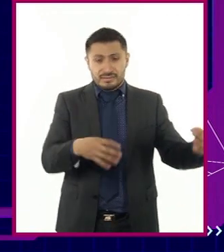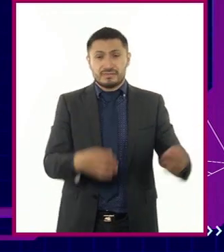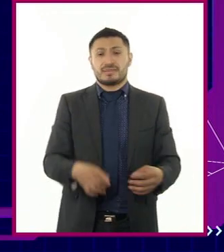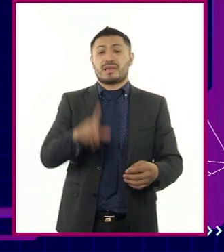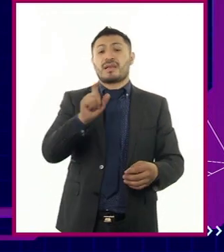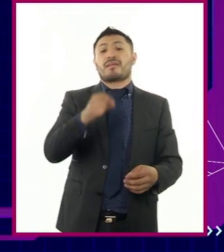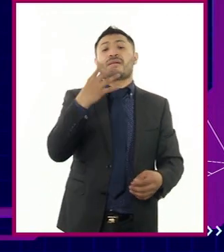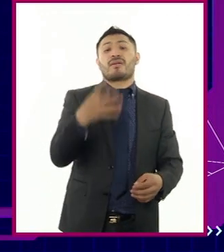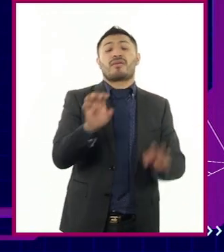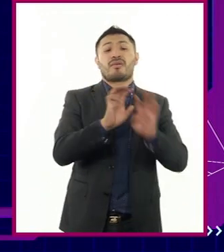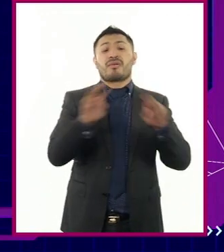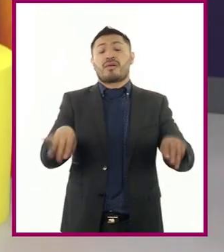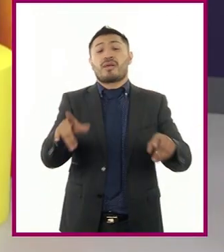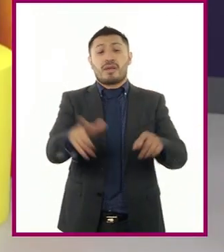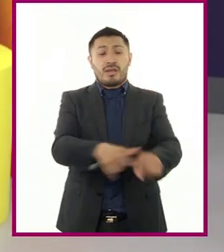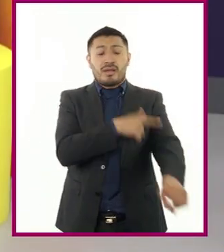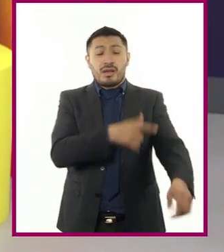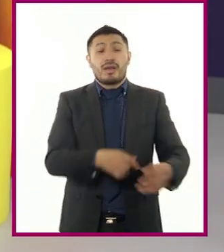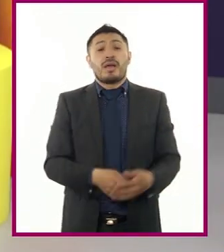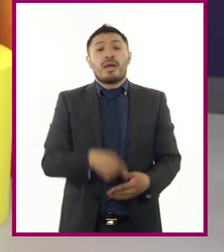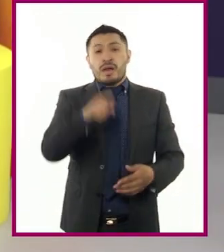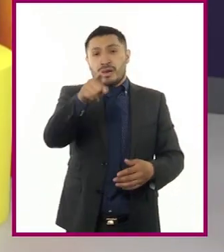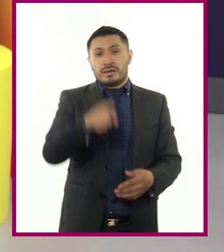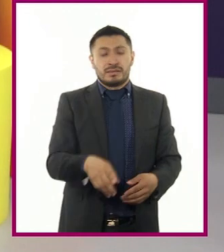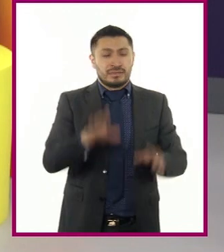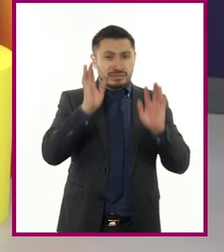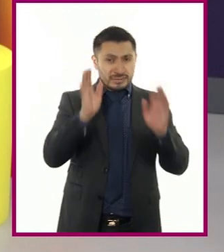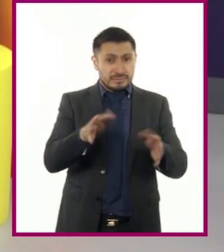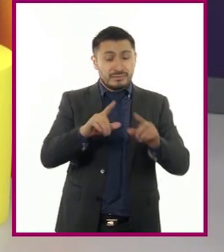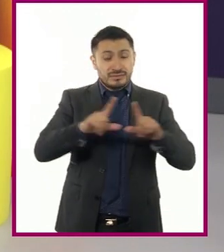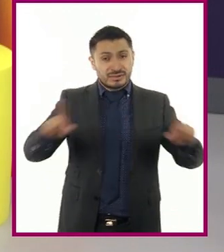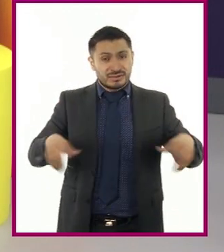centímetros de longitud. En casa, ¿ya tienen